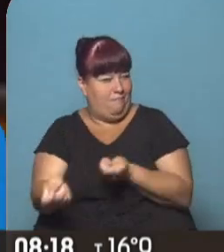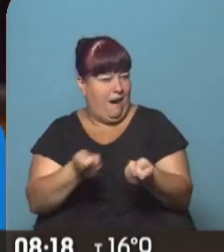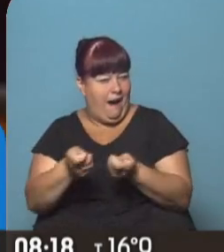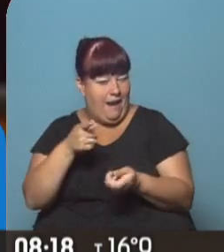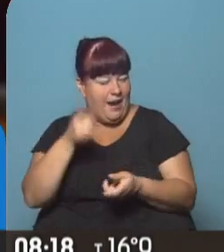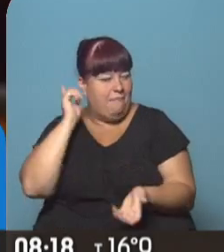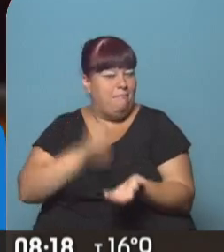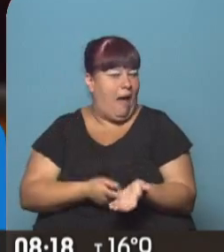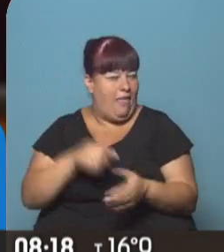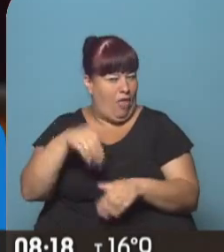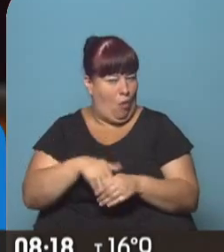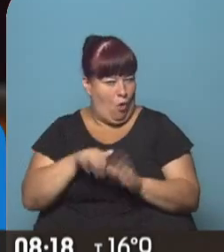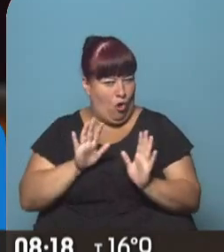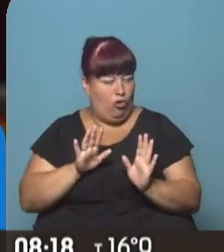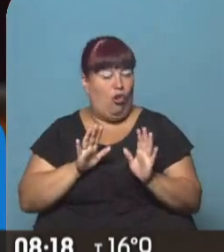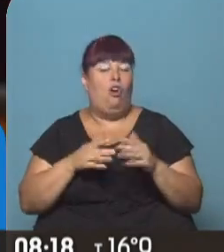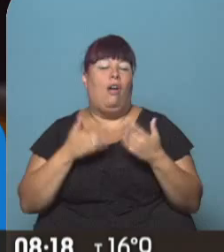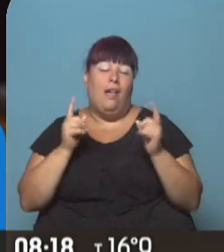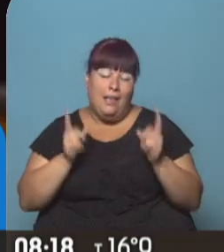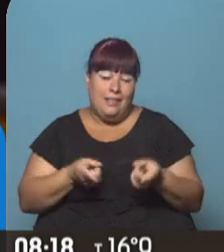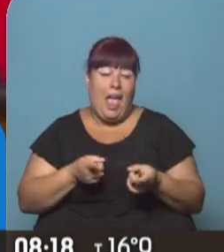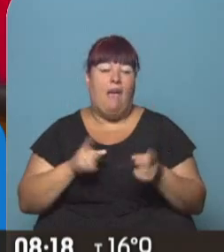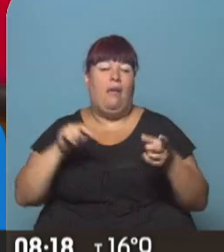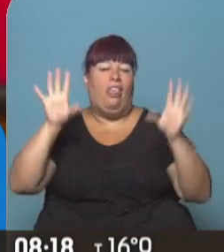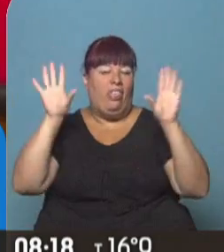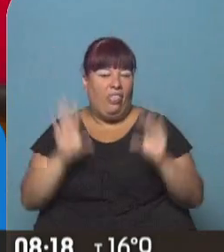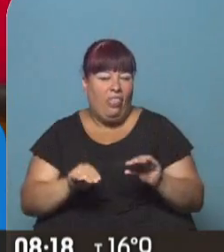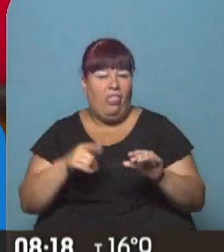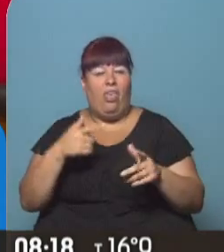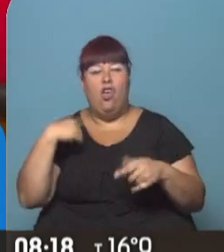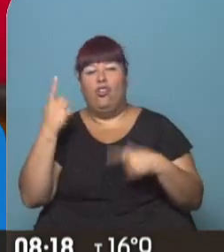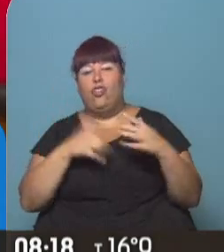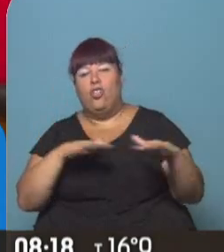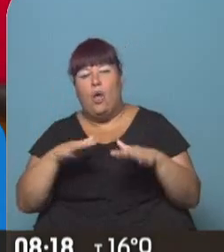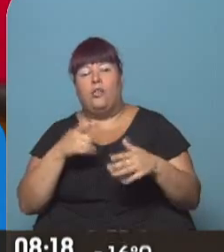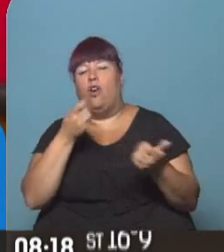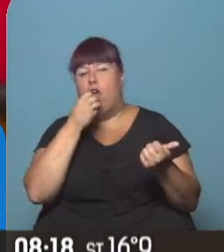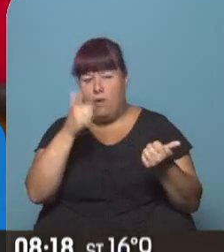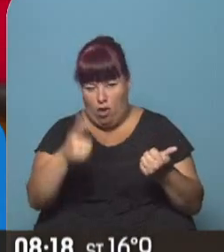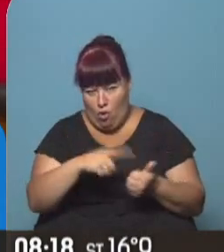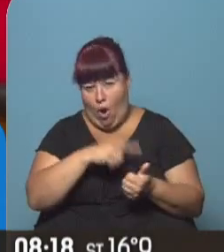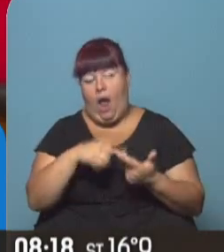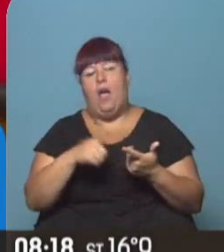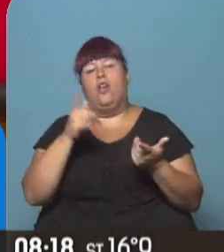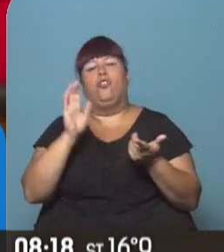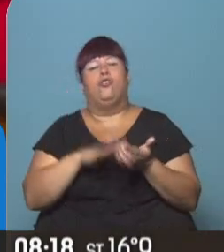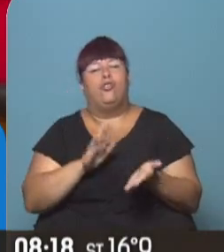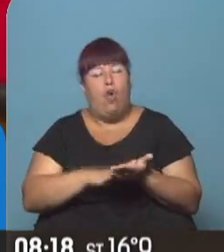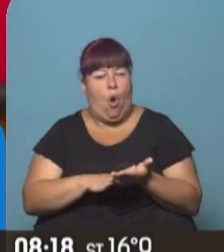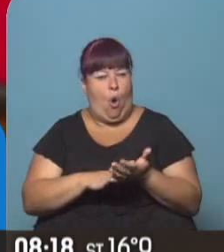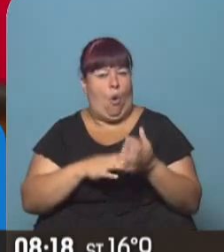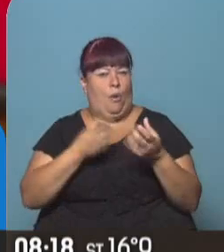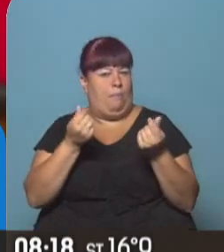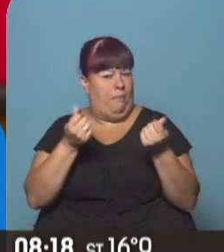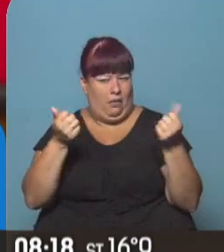está decidiendo esto y por supuesto que el deterioro de la situación del acceso a alimentos, de la situación de